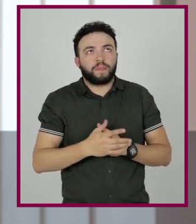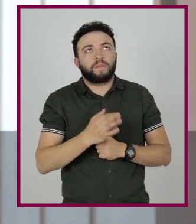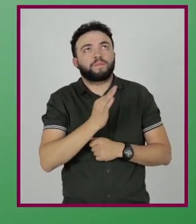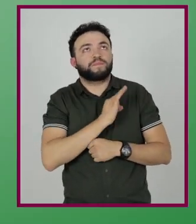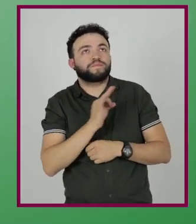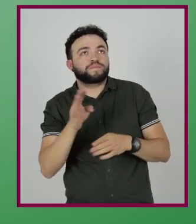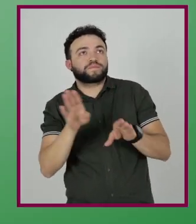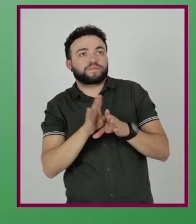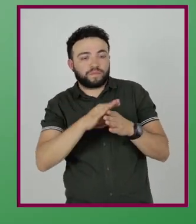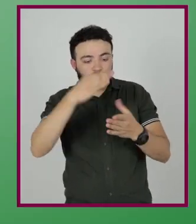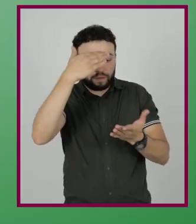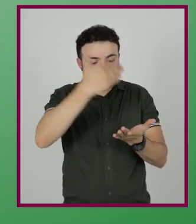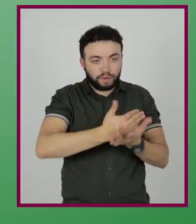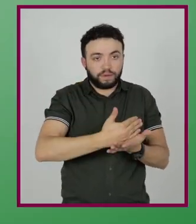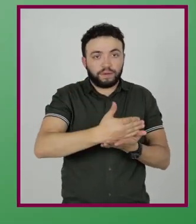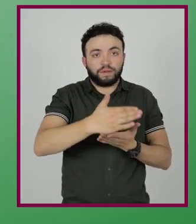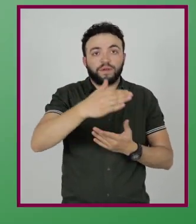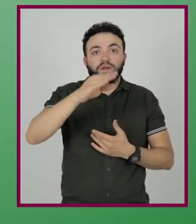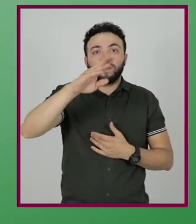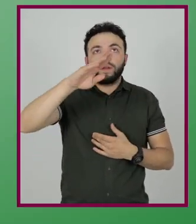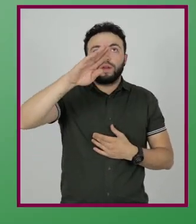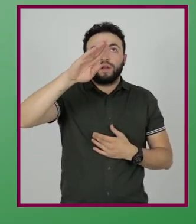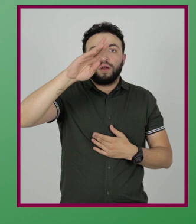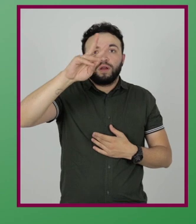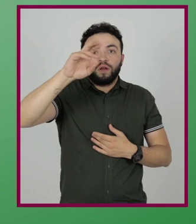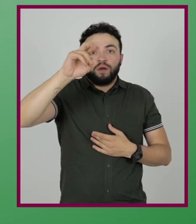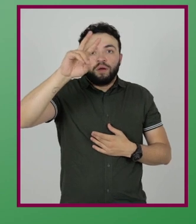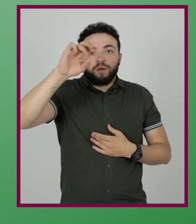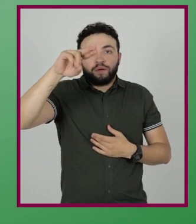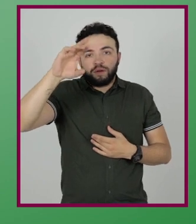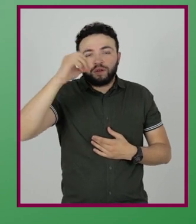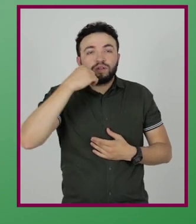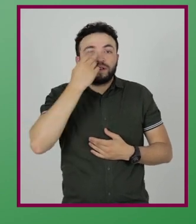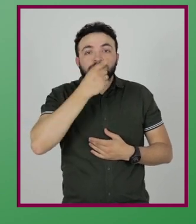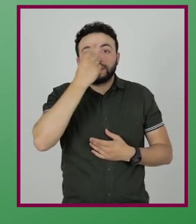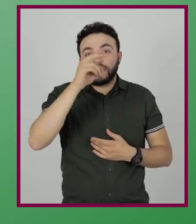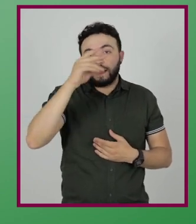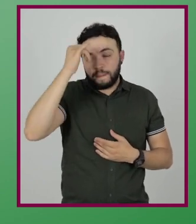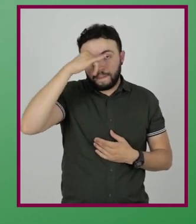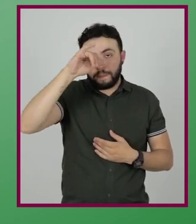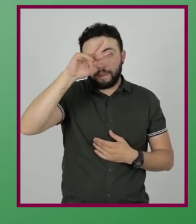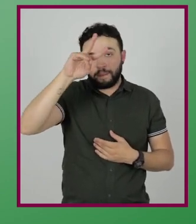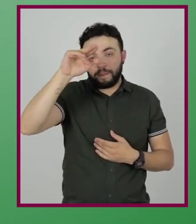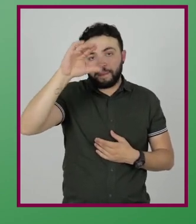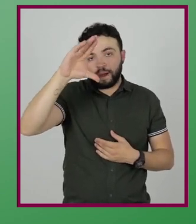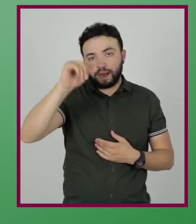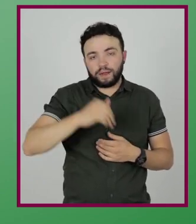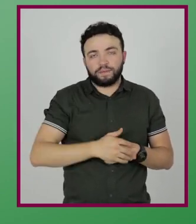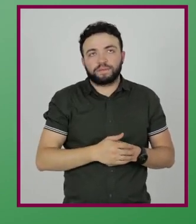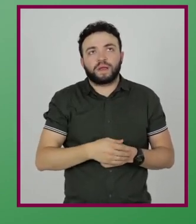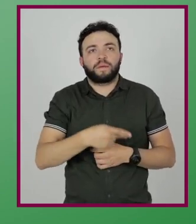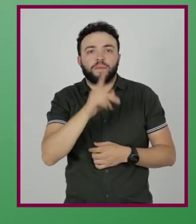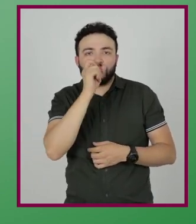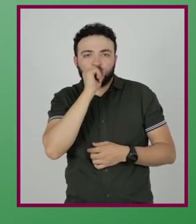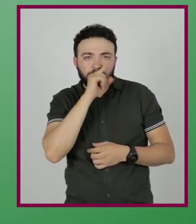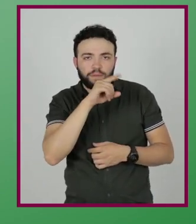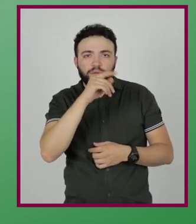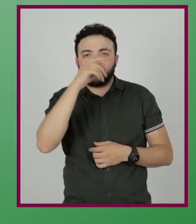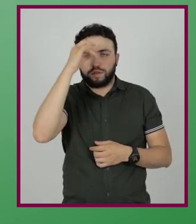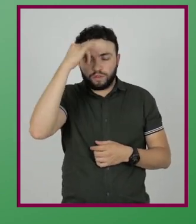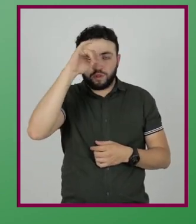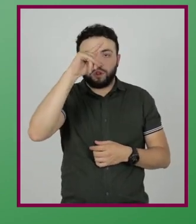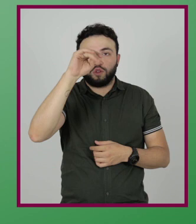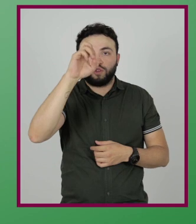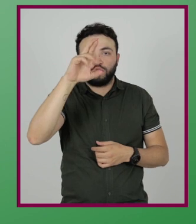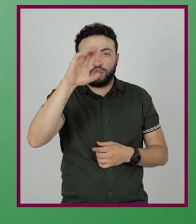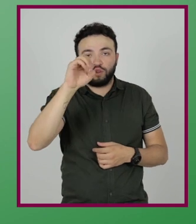sería? Pues podríamos partir de la palabra bovino. ¿Qué significa vaca? Puede ser vaca, pero también